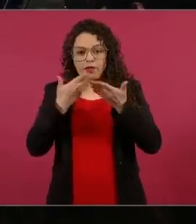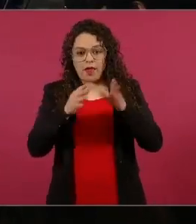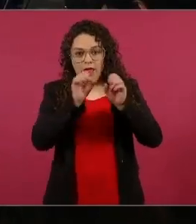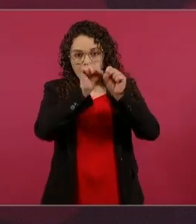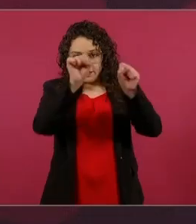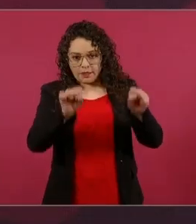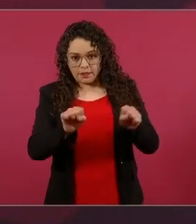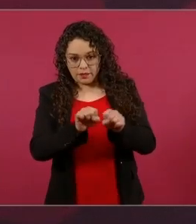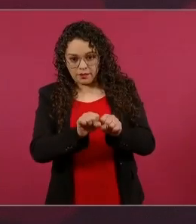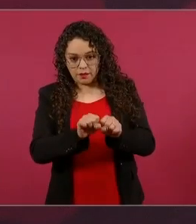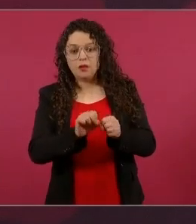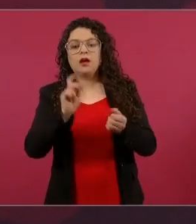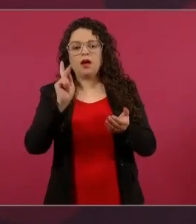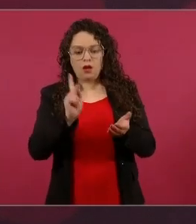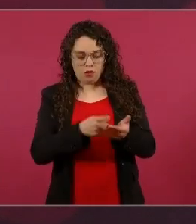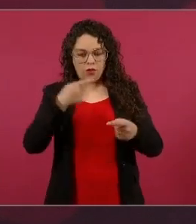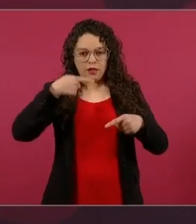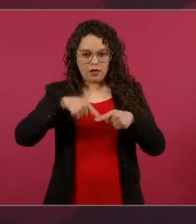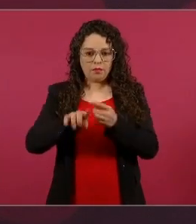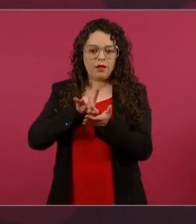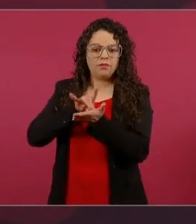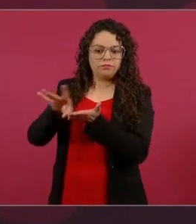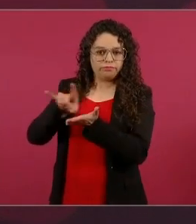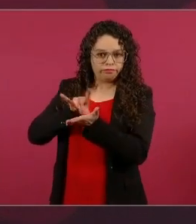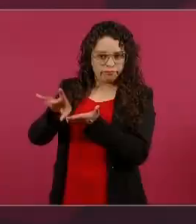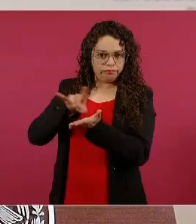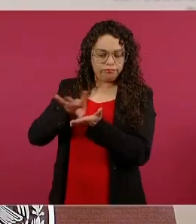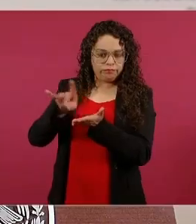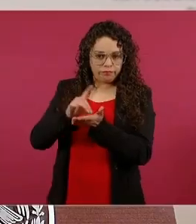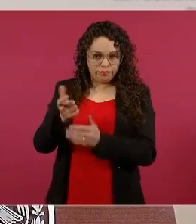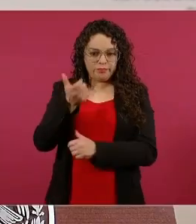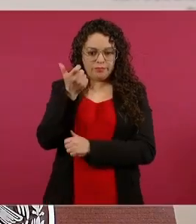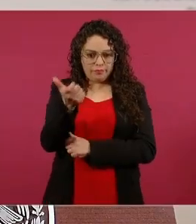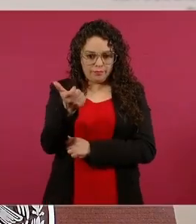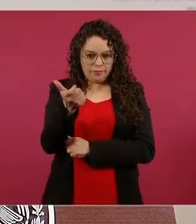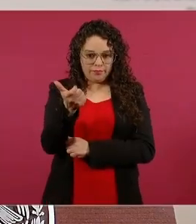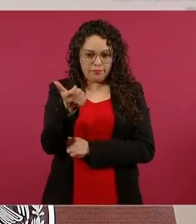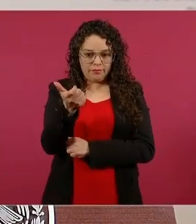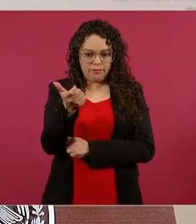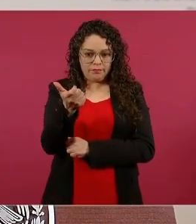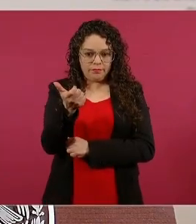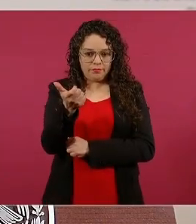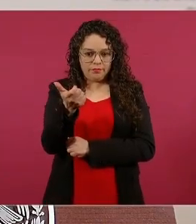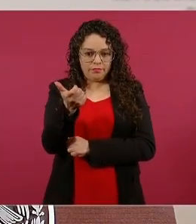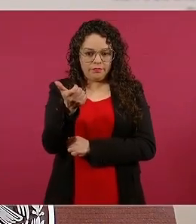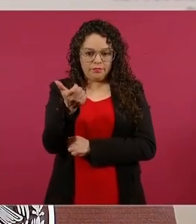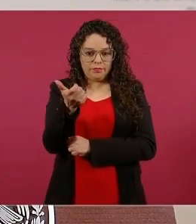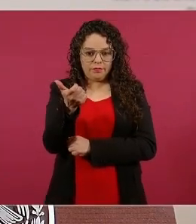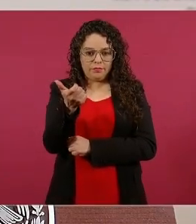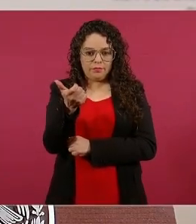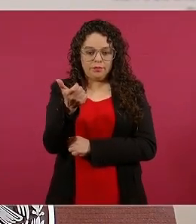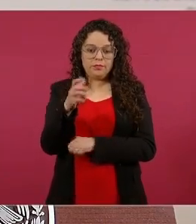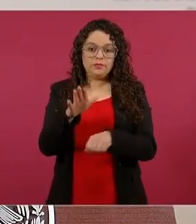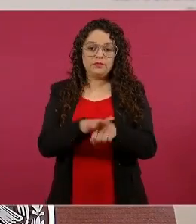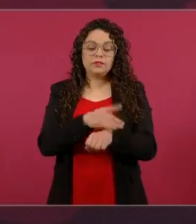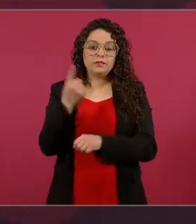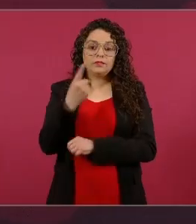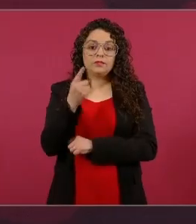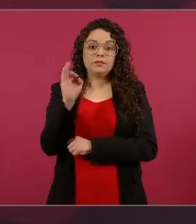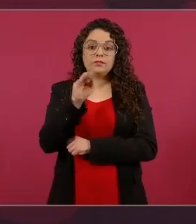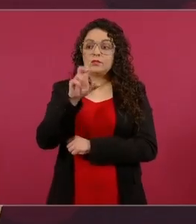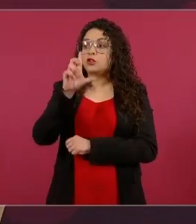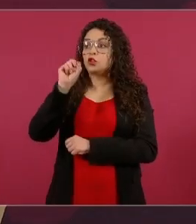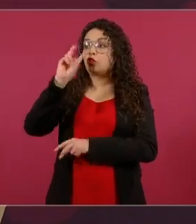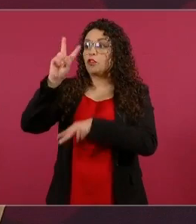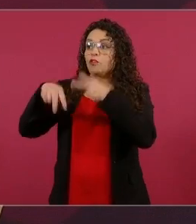reactivan sus apoyos eh en el momento en donde se quedaron que se haya suspendido porque no no recibieron su medio